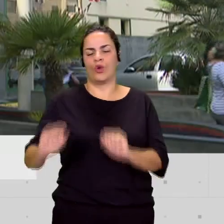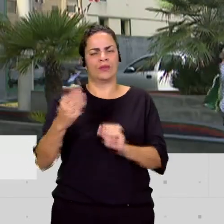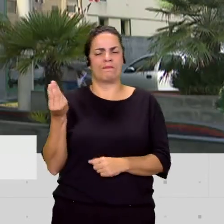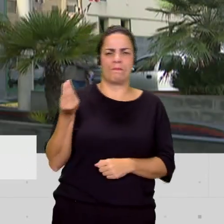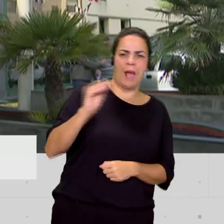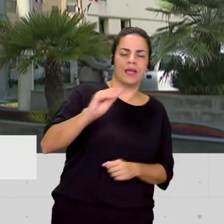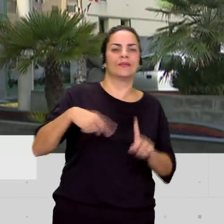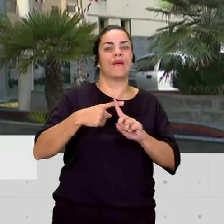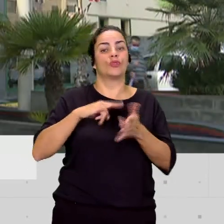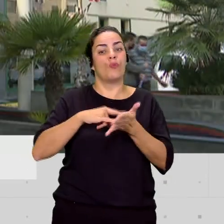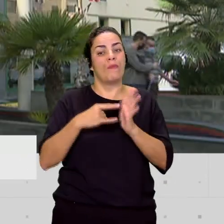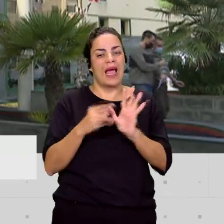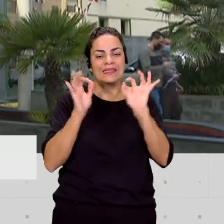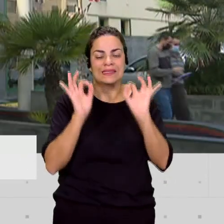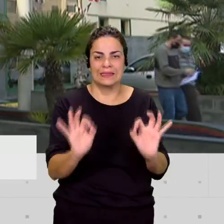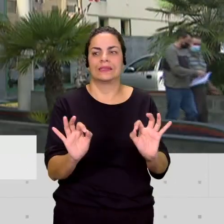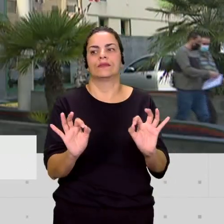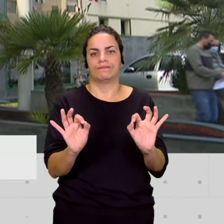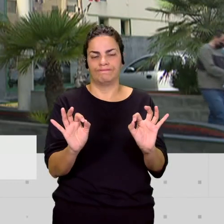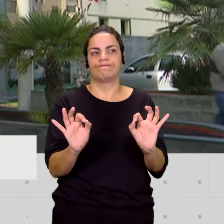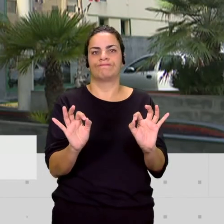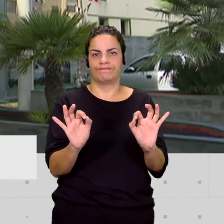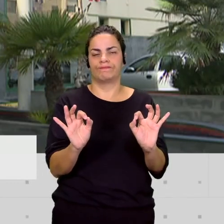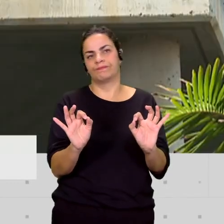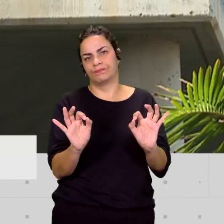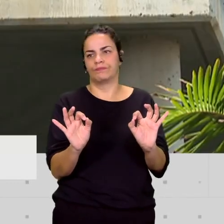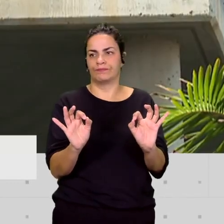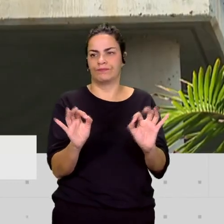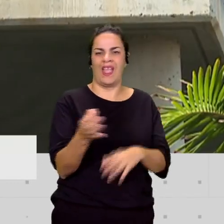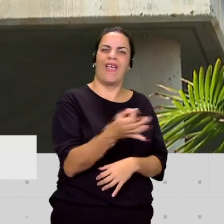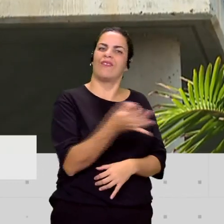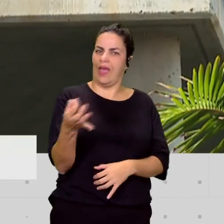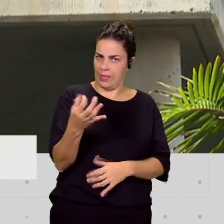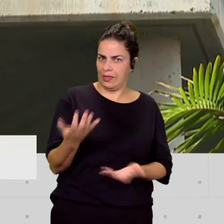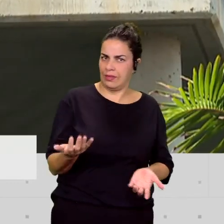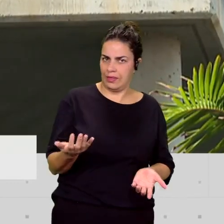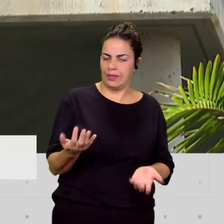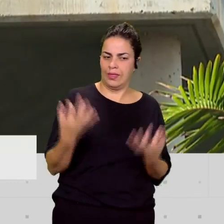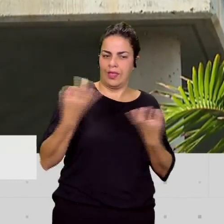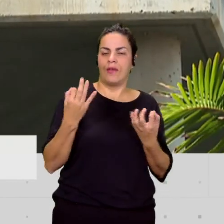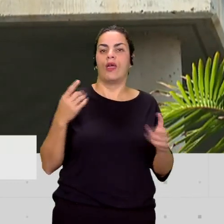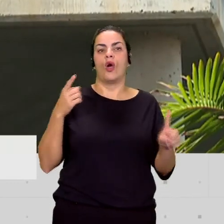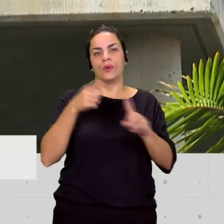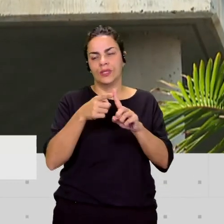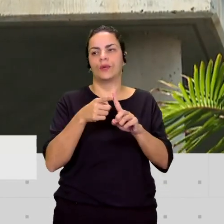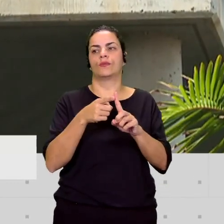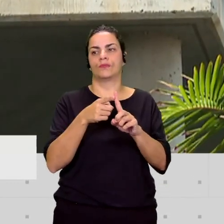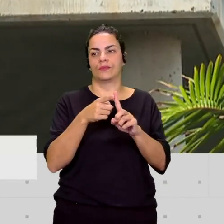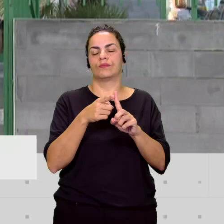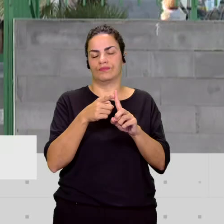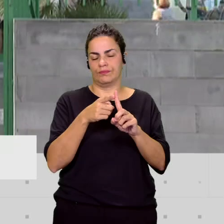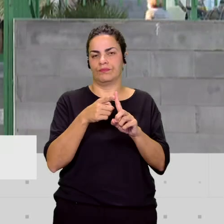plan particularmente, vamos a decir, eficaz para combatir